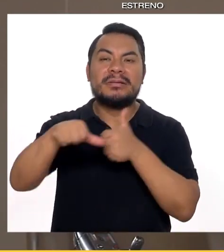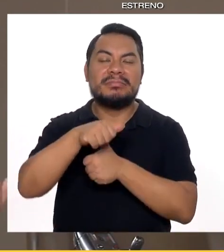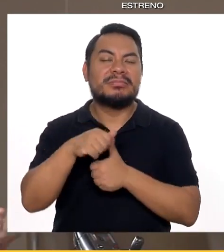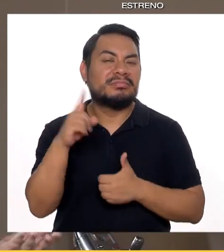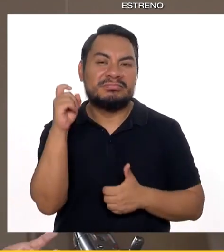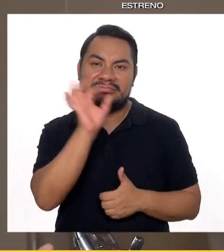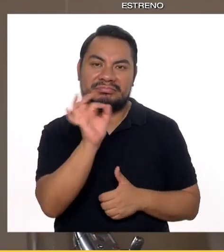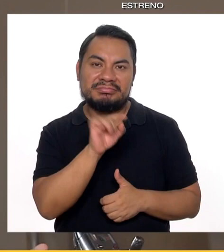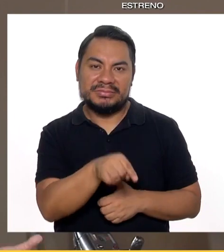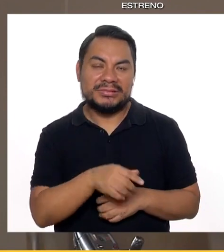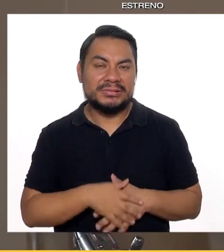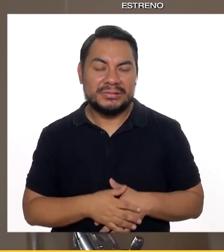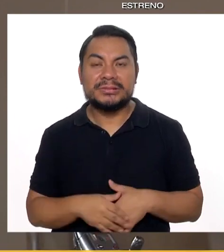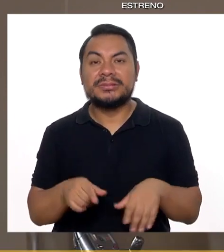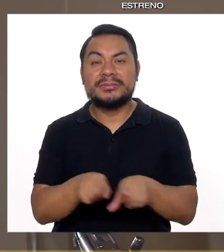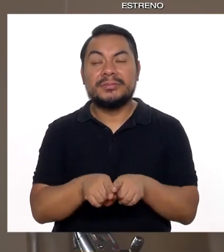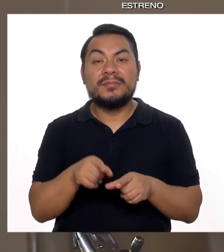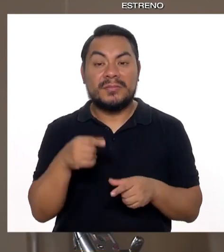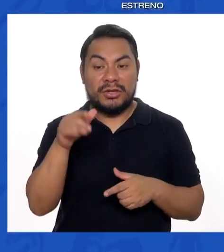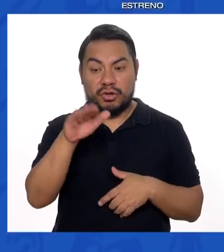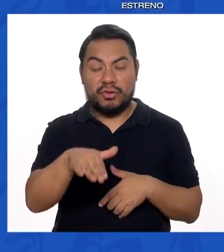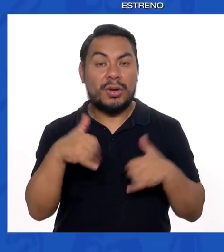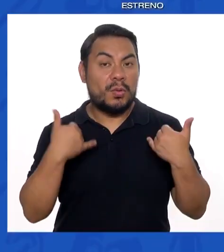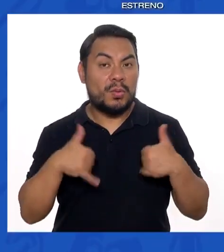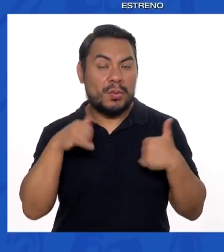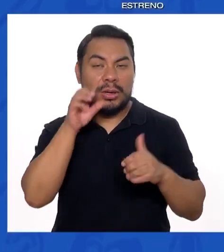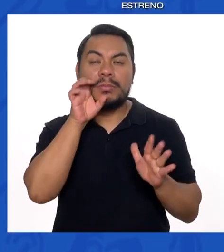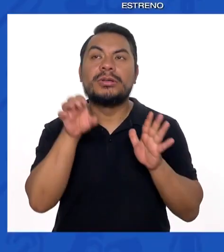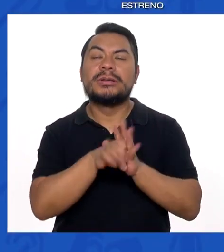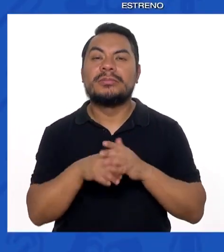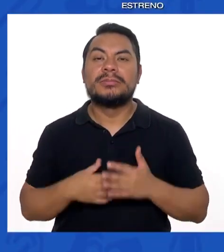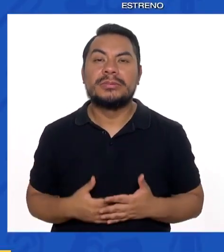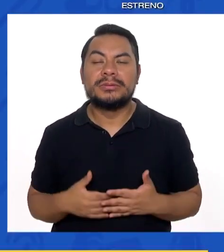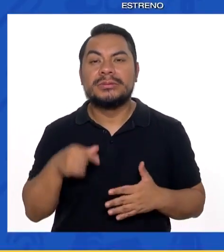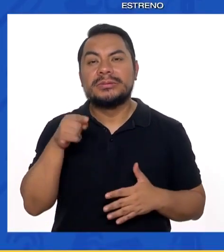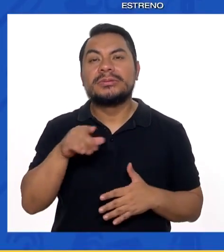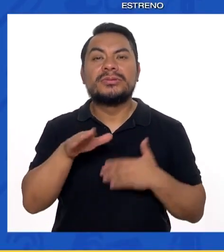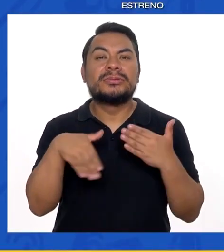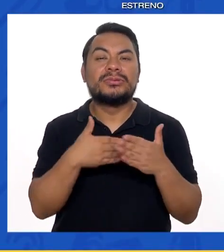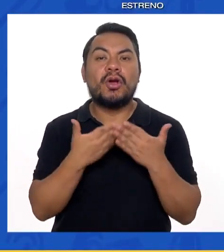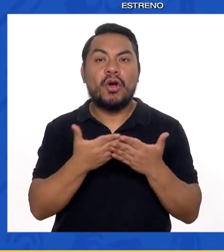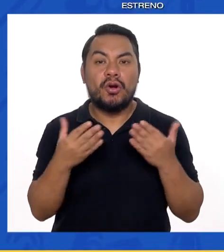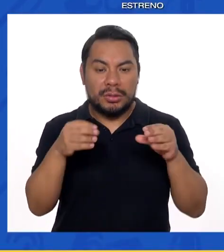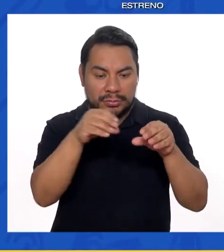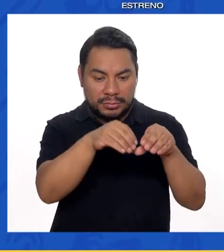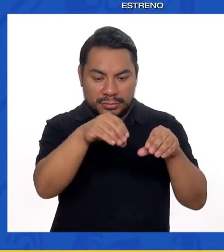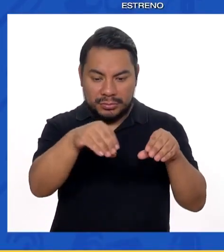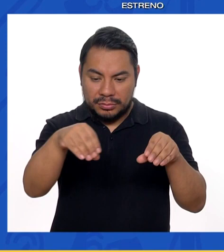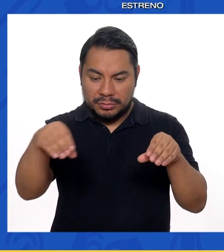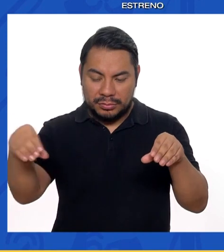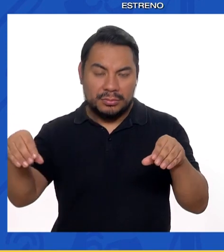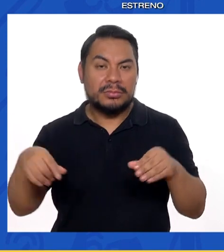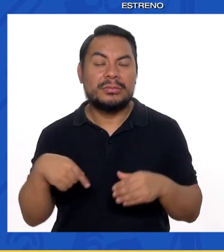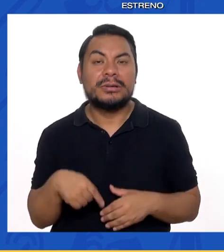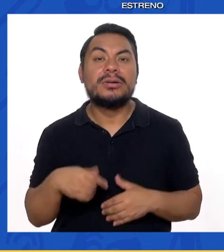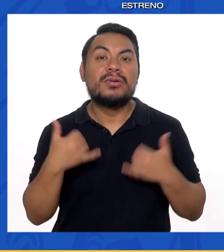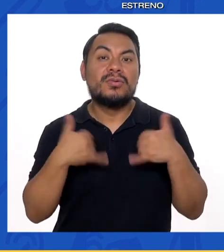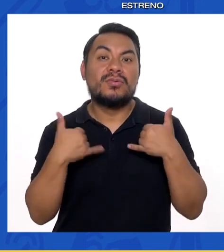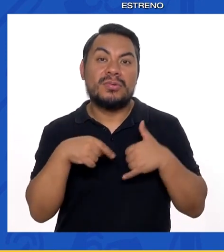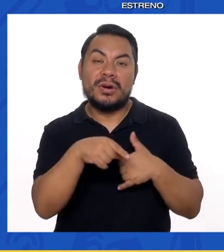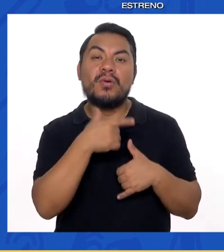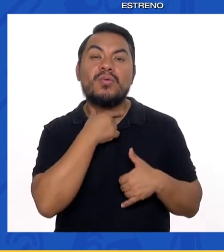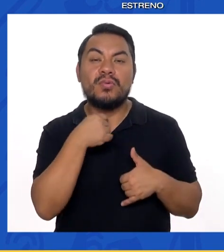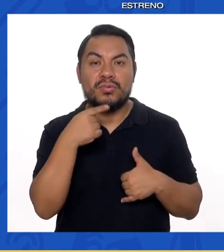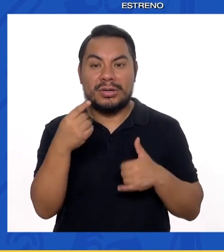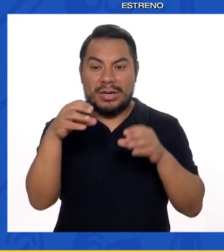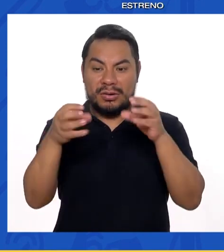que no aparezca el juego simbólico. Un niño que juega, por ejemplo, alineando objetos, ¿ya? Le gustan los legos, por decir